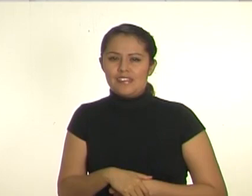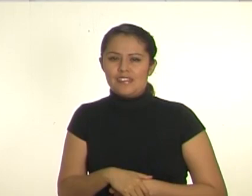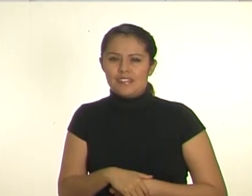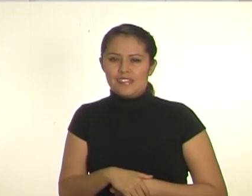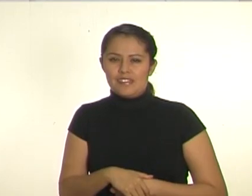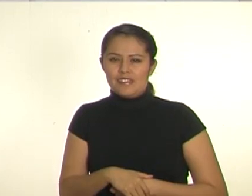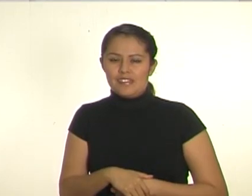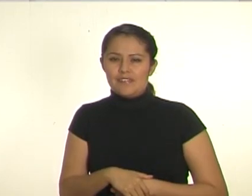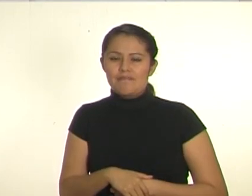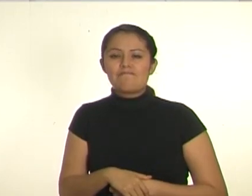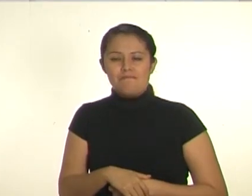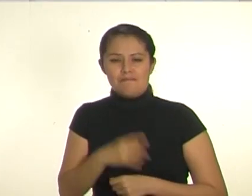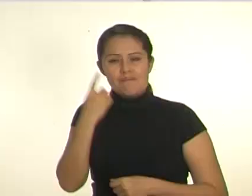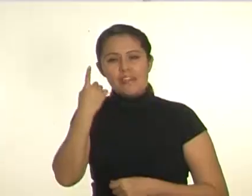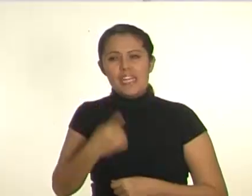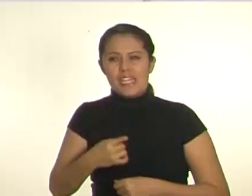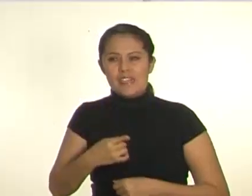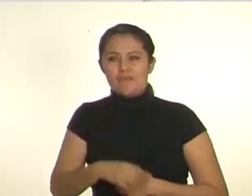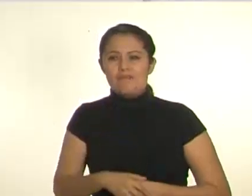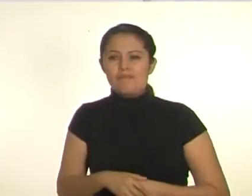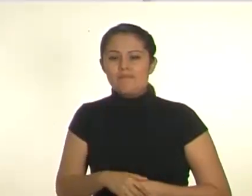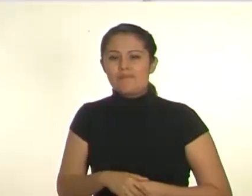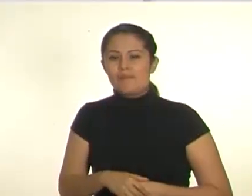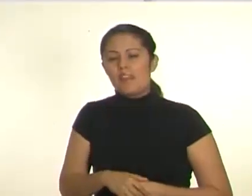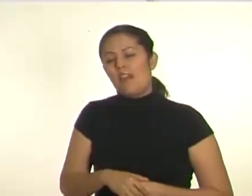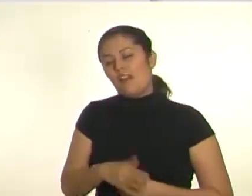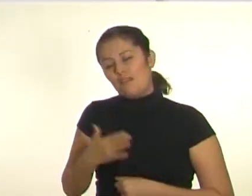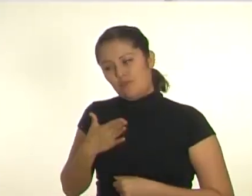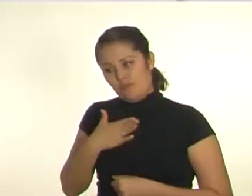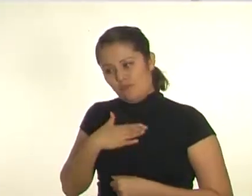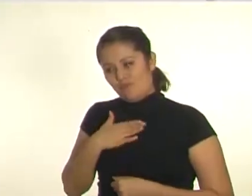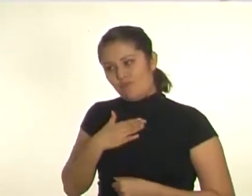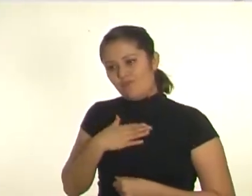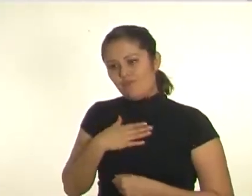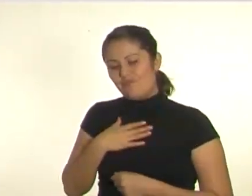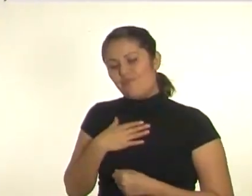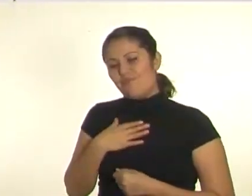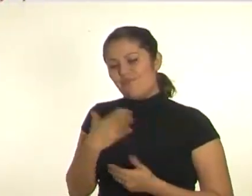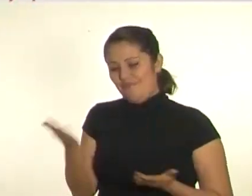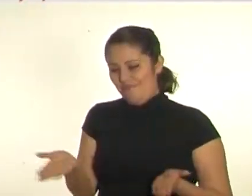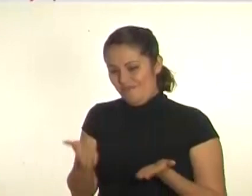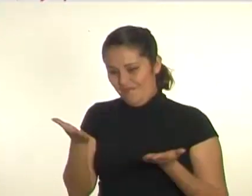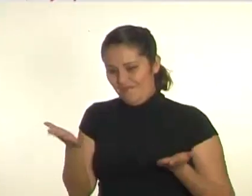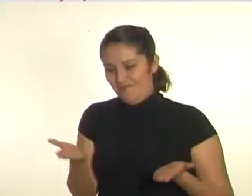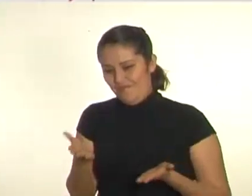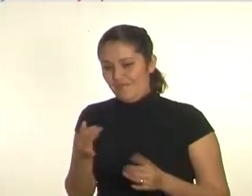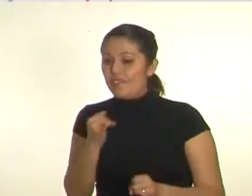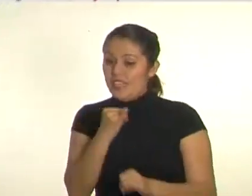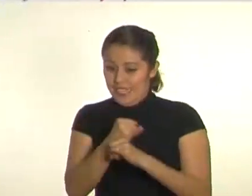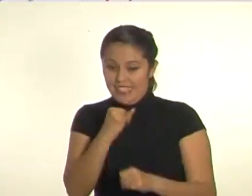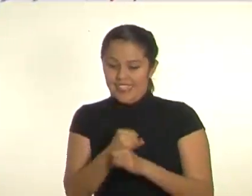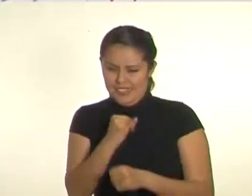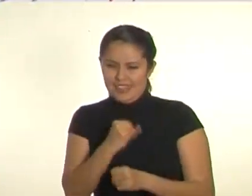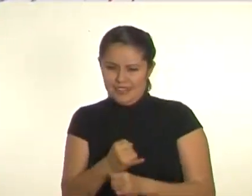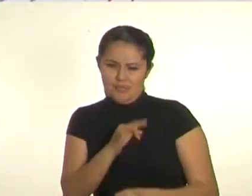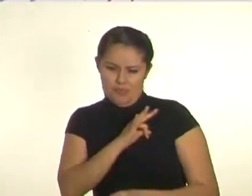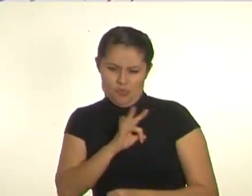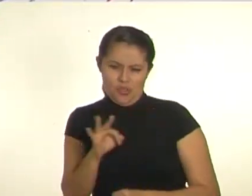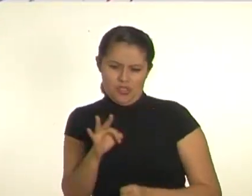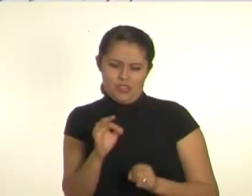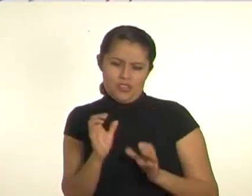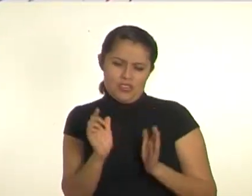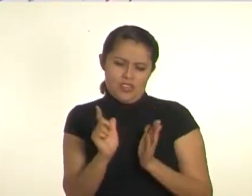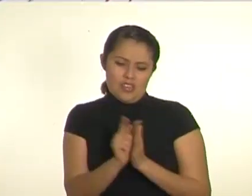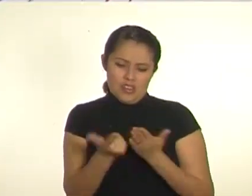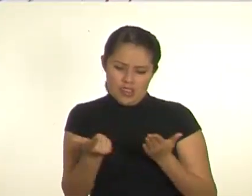de puntuación. Para esto, yo te invito a que investigues en internet, en libros